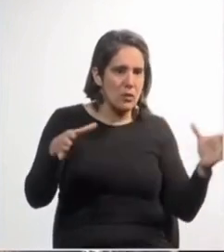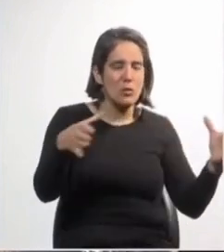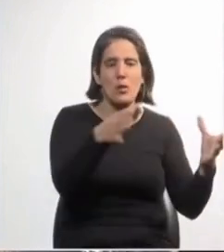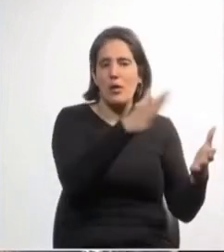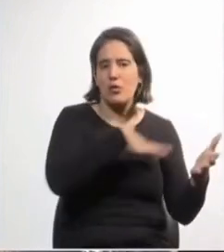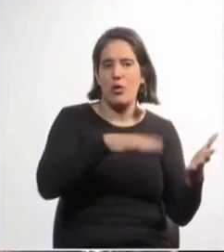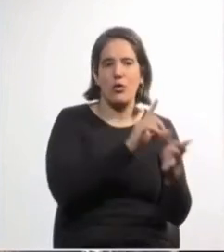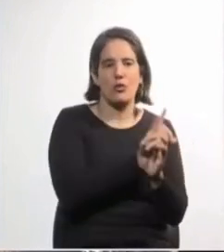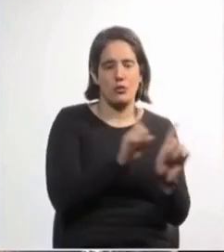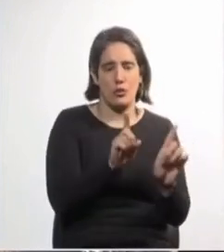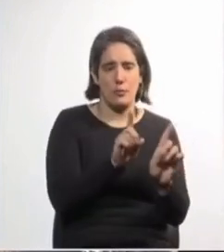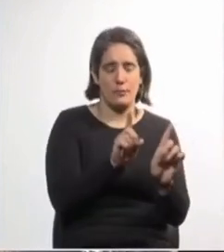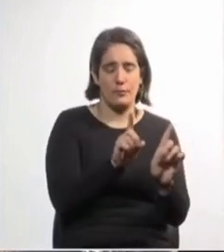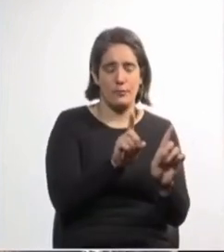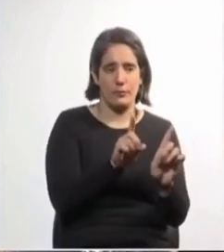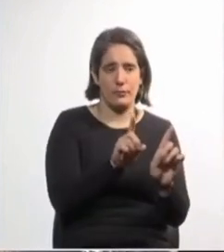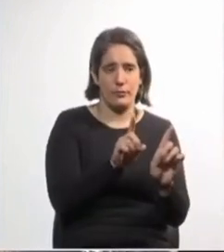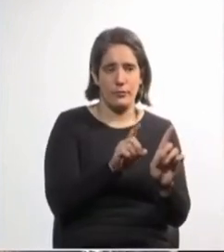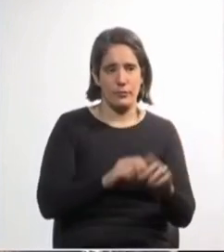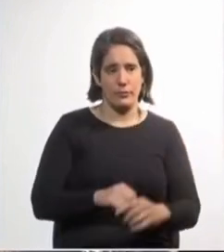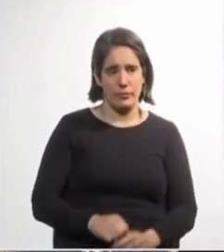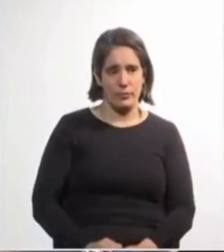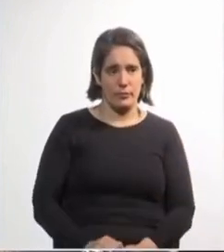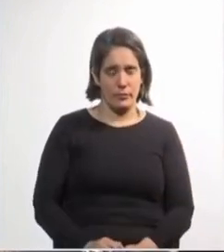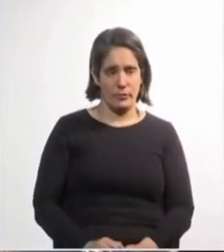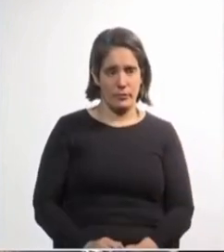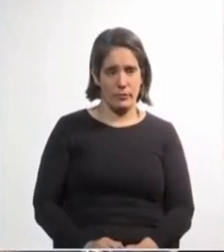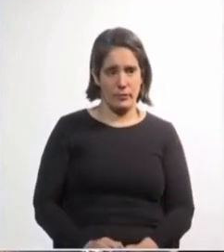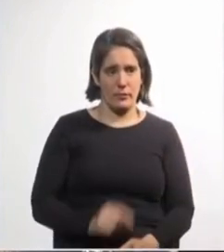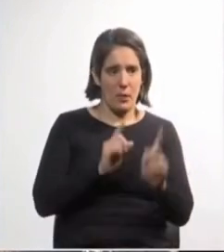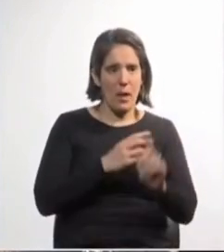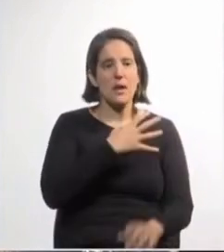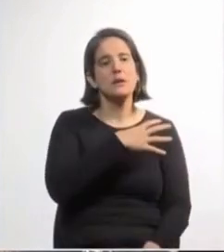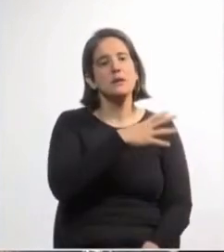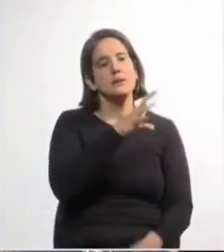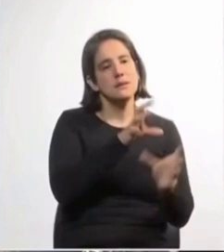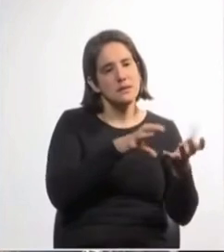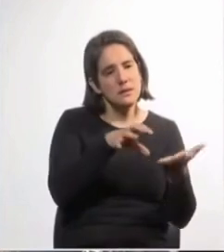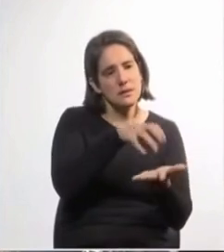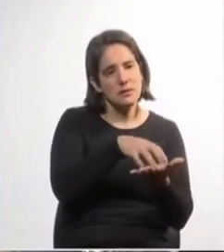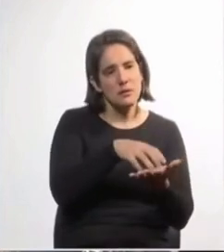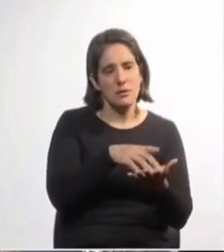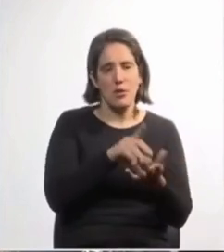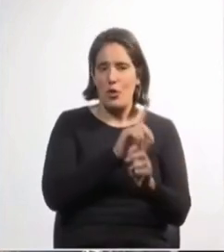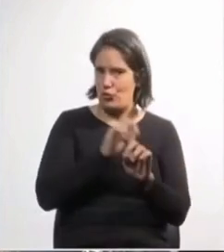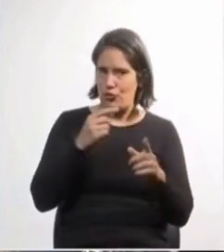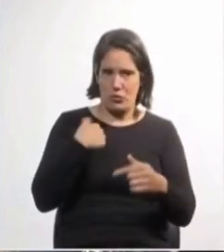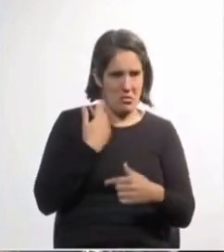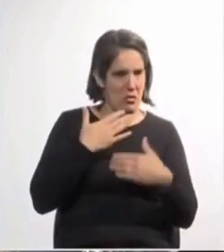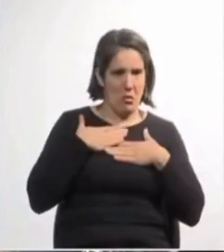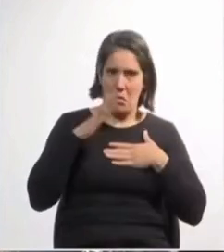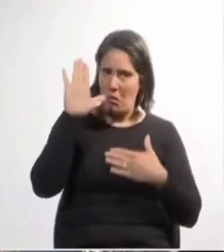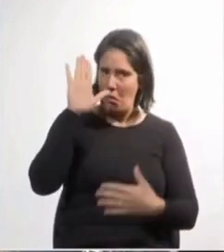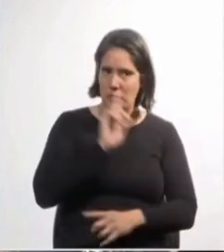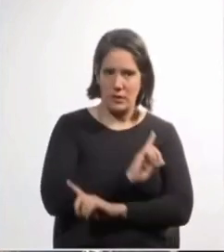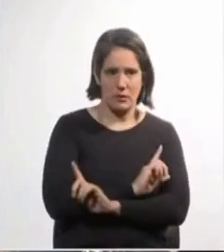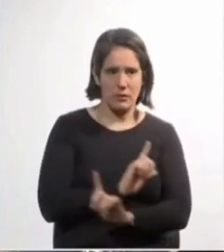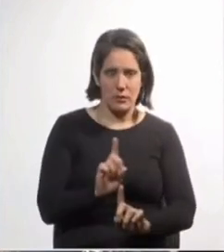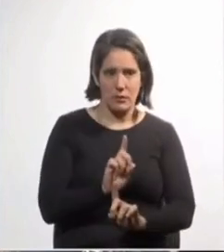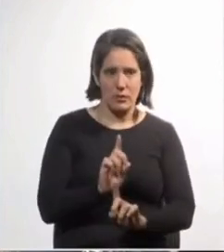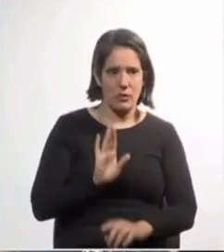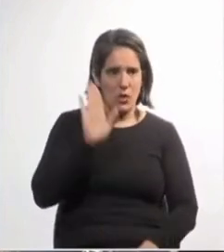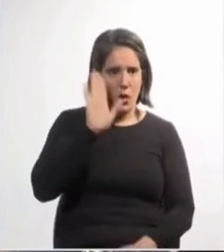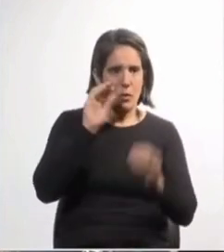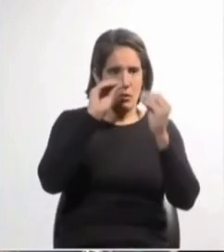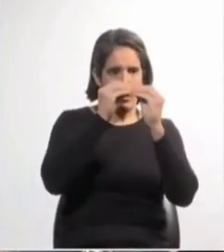mayorías nacionales e incluso de sectores realmente vulnerables. No vamos a acompañar esta rendición